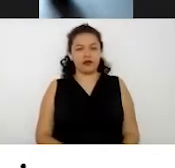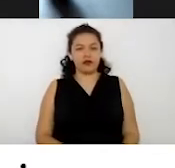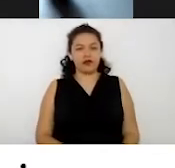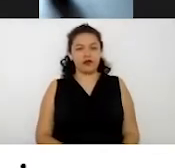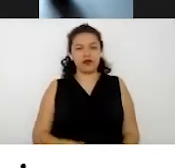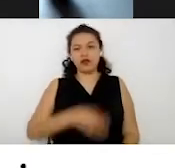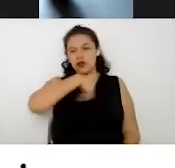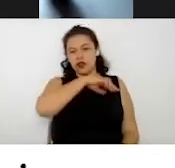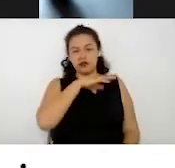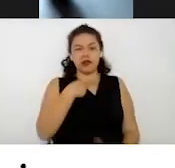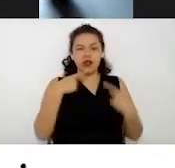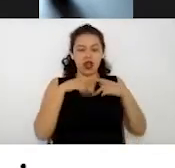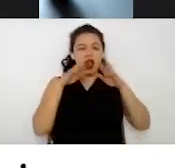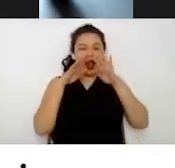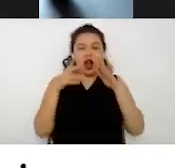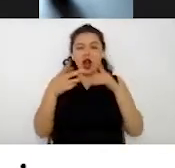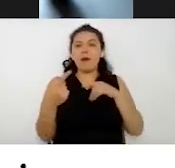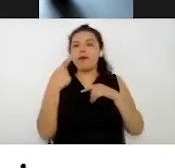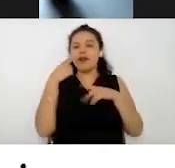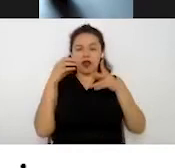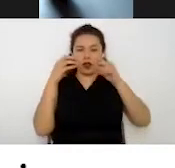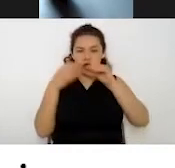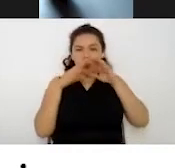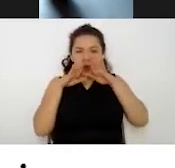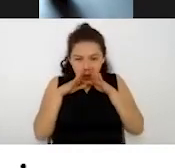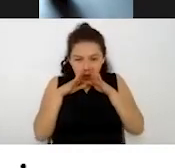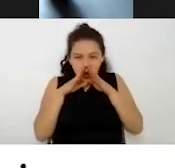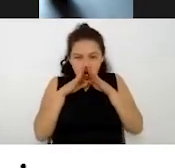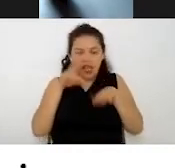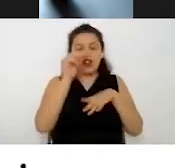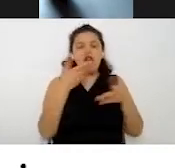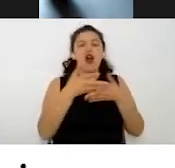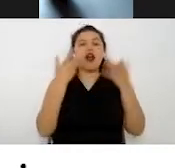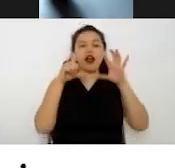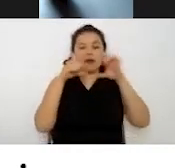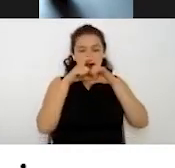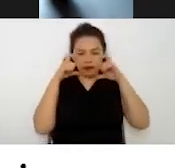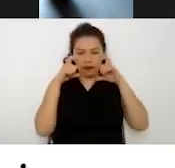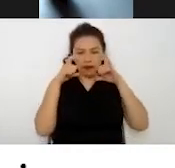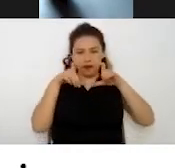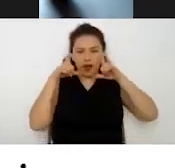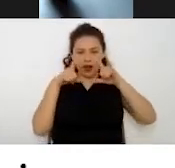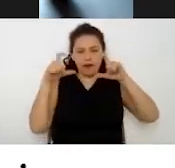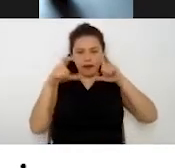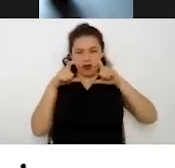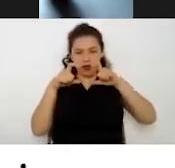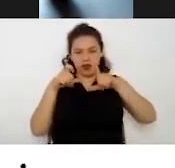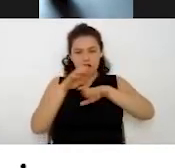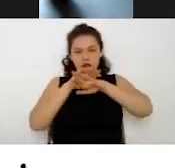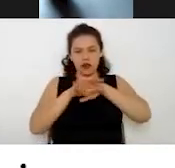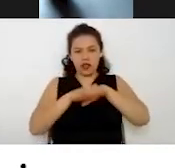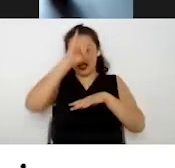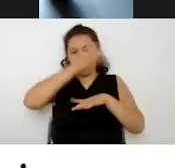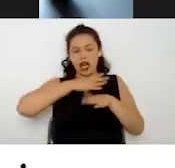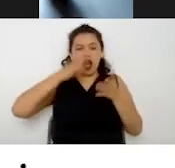boca, sino que nos vamos a apoyar de mascarillas de reanimación, que son como la que vemos aquí en la imagen azul,